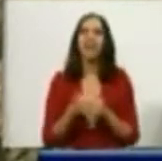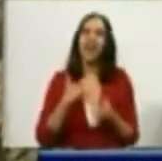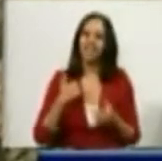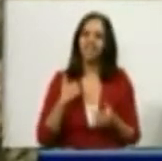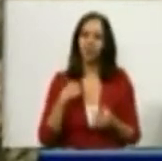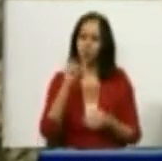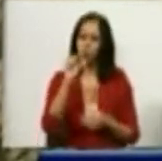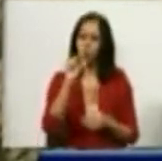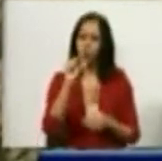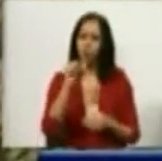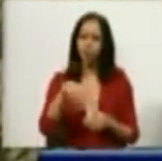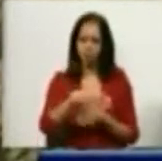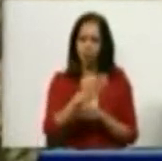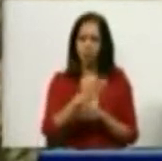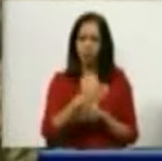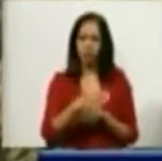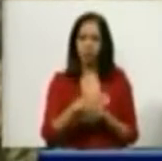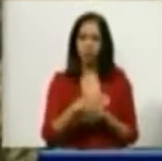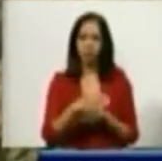vamos